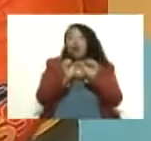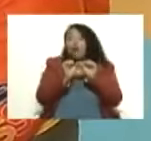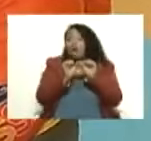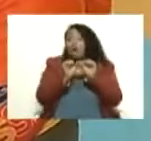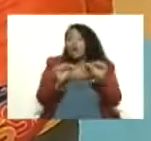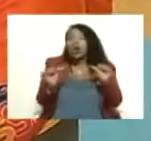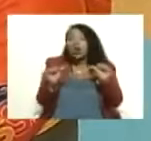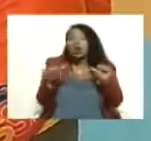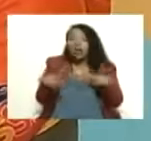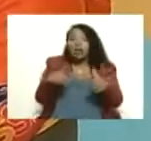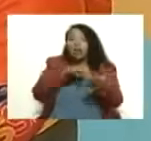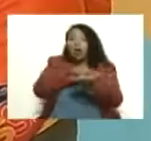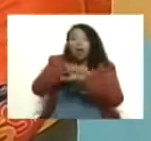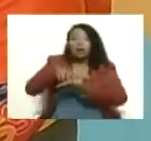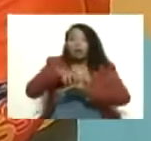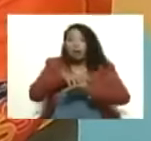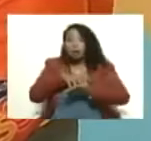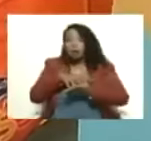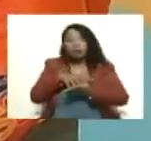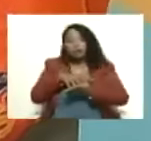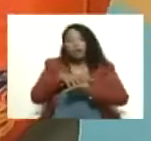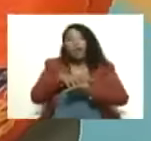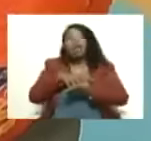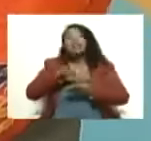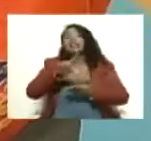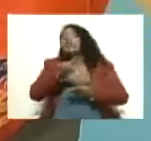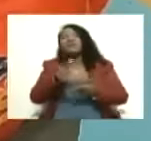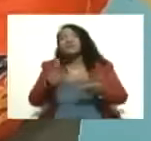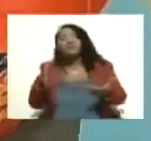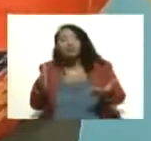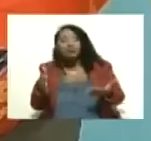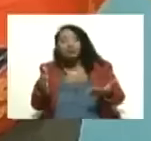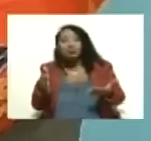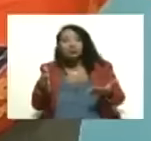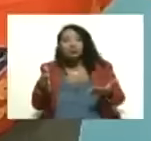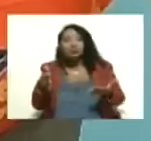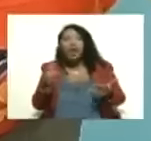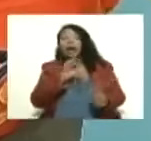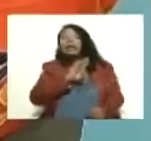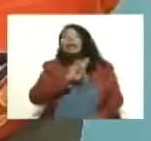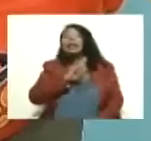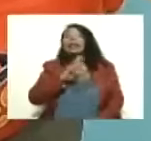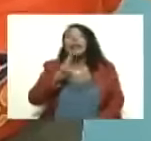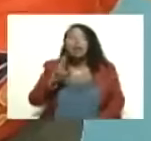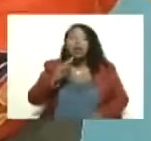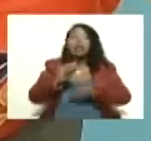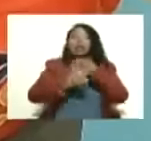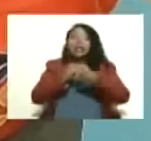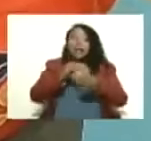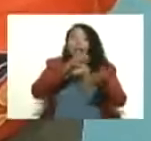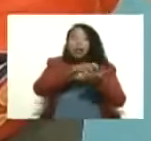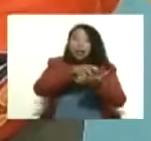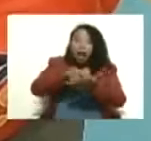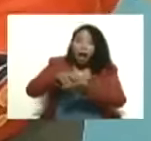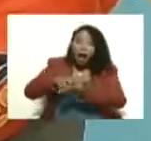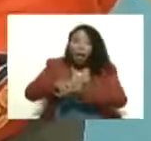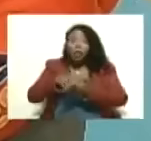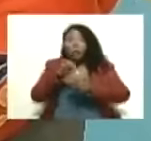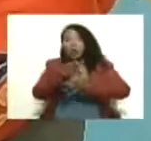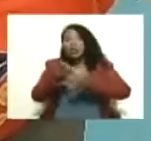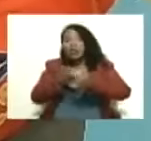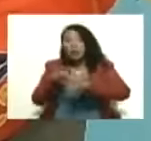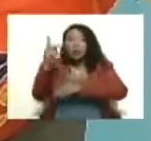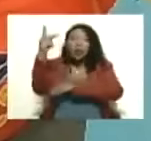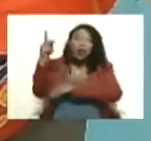de Estados sino que el la la república se organiza en estados municipios parroquias la